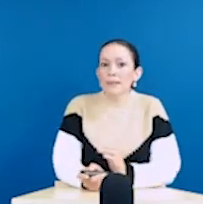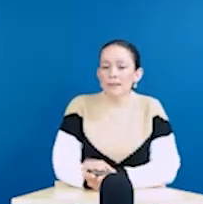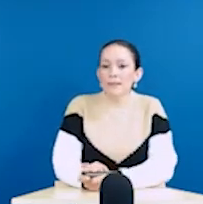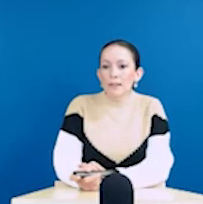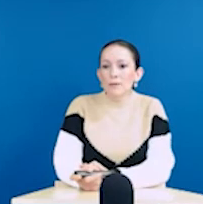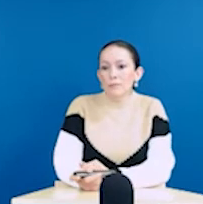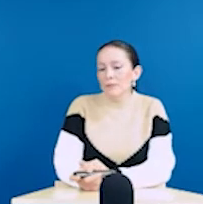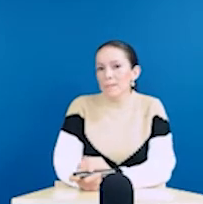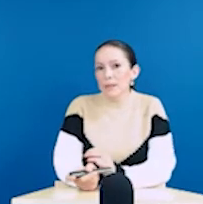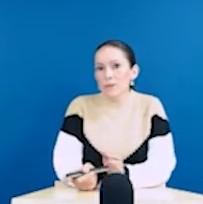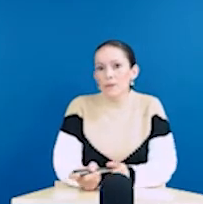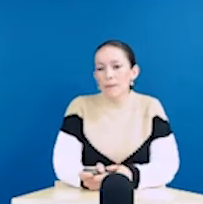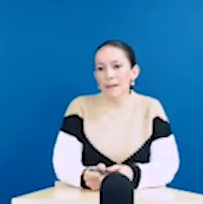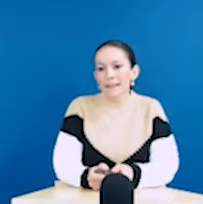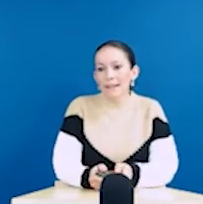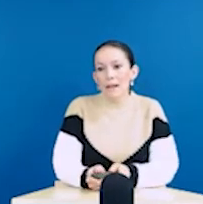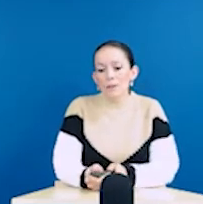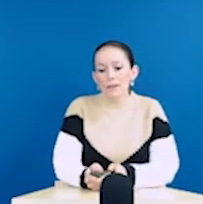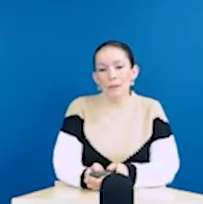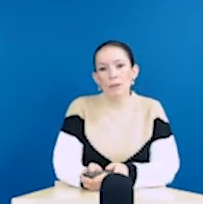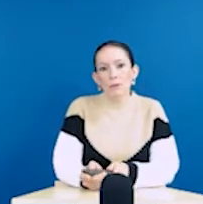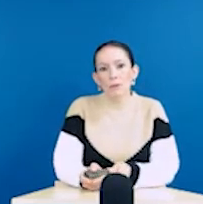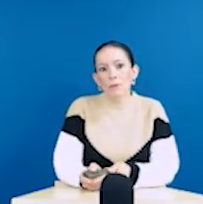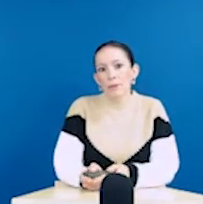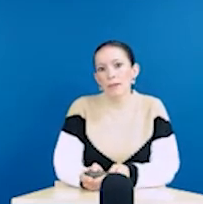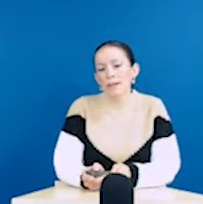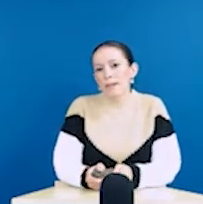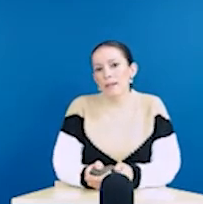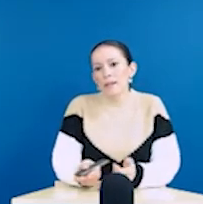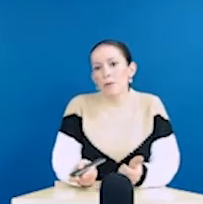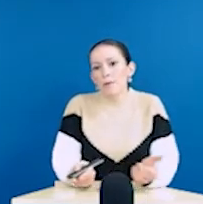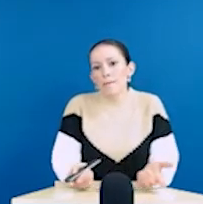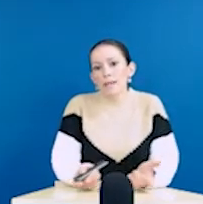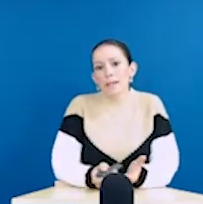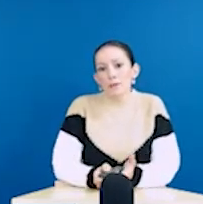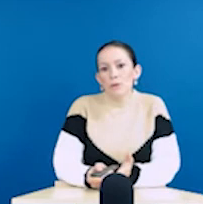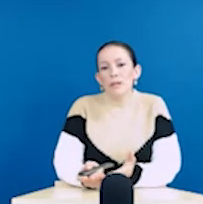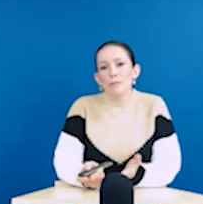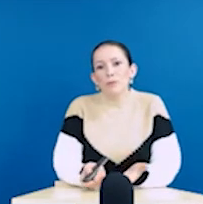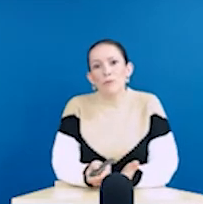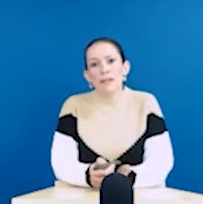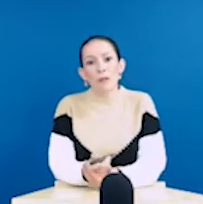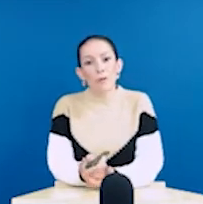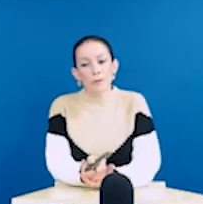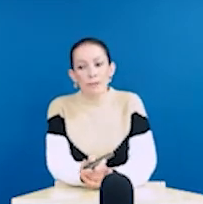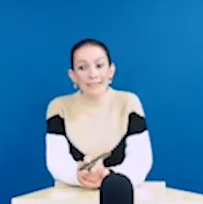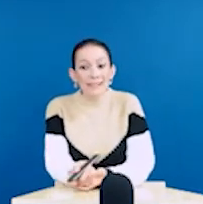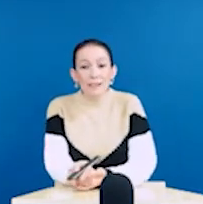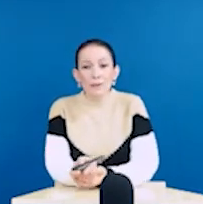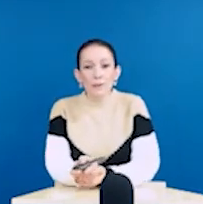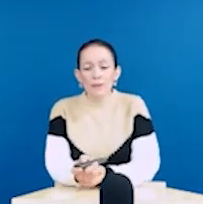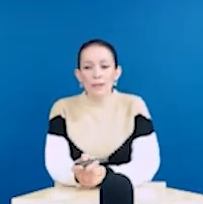Algunos pacientes tienen también una parte errada con respecto al dolor, porque obviamente todos tenemos un nivel del